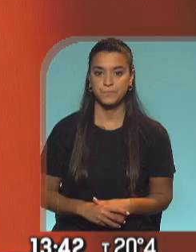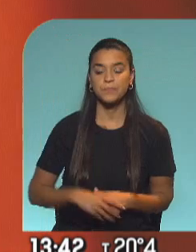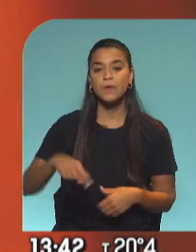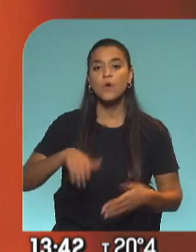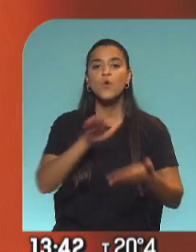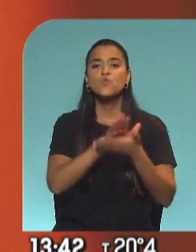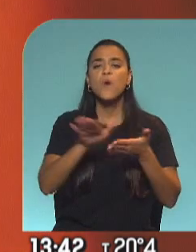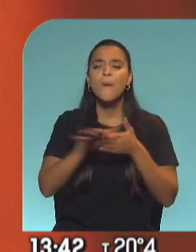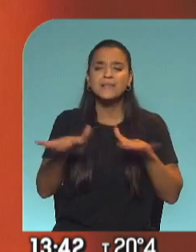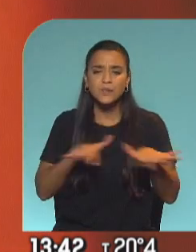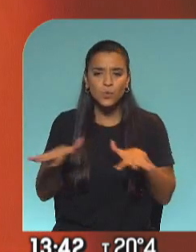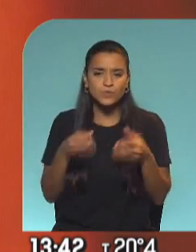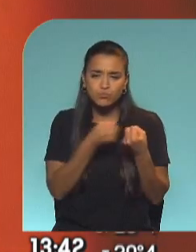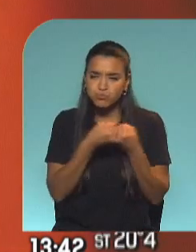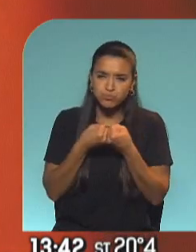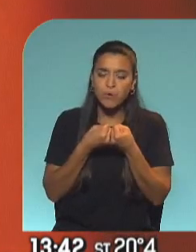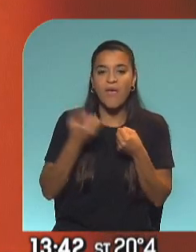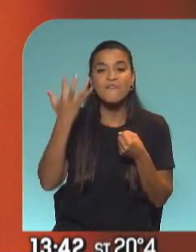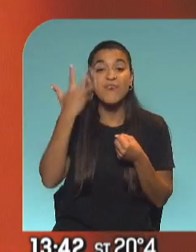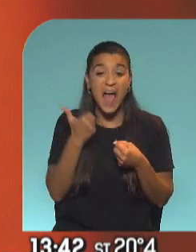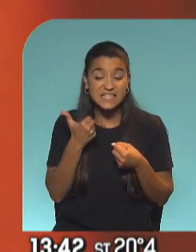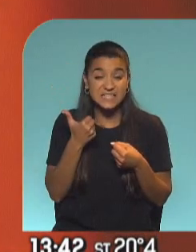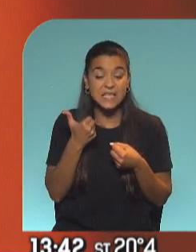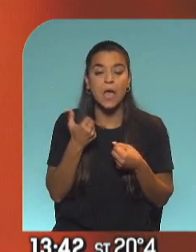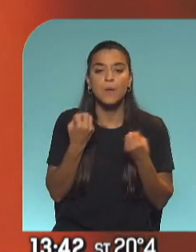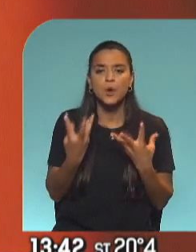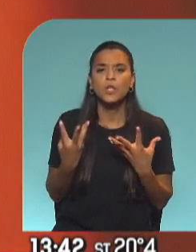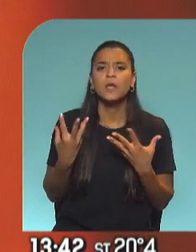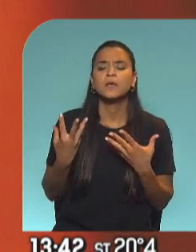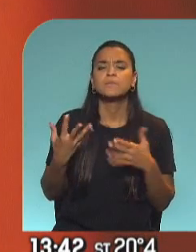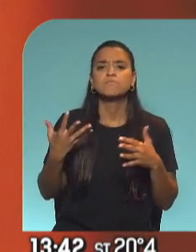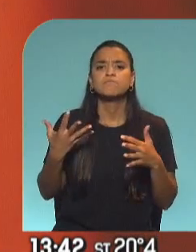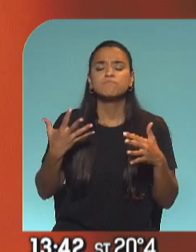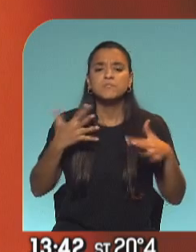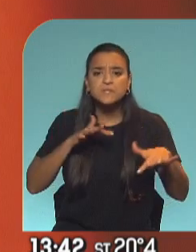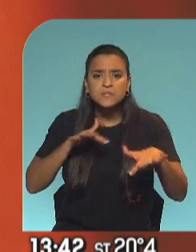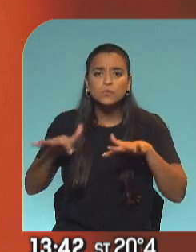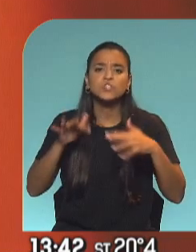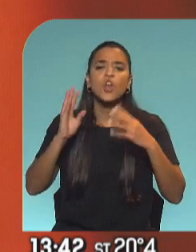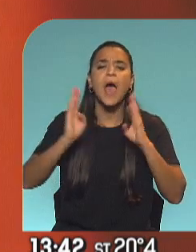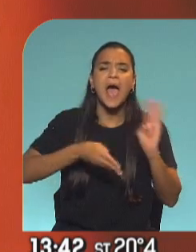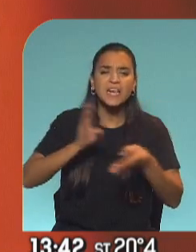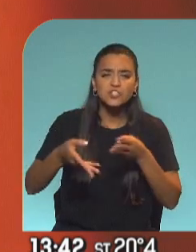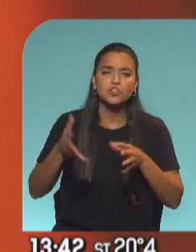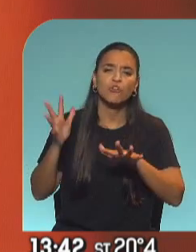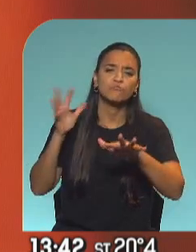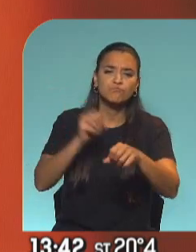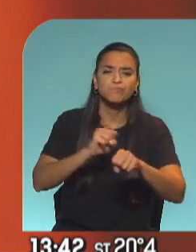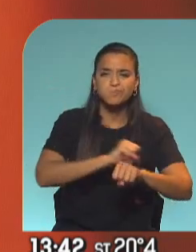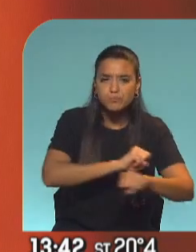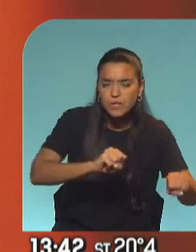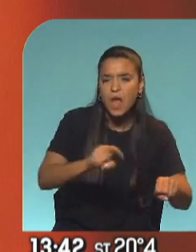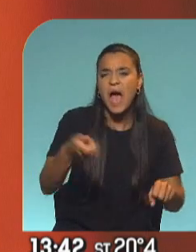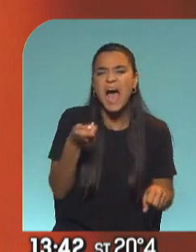Una nueva situación de tensión se da en Francia por una sucesión de hechos de agresiones, atentados, asesinatos